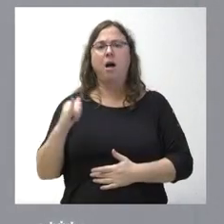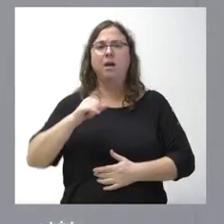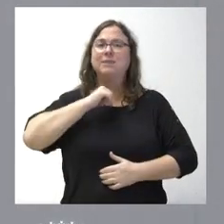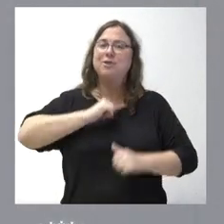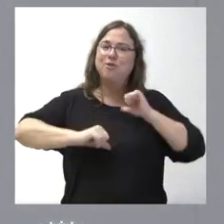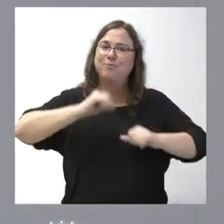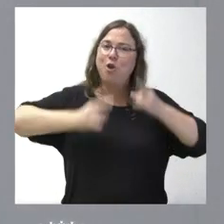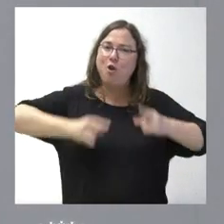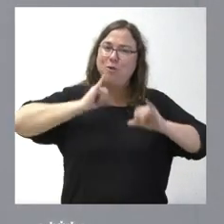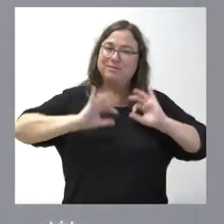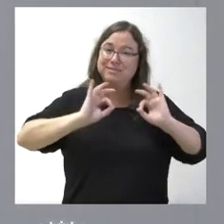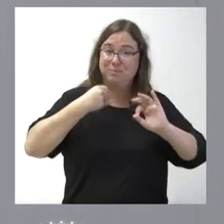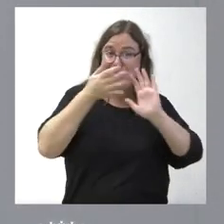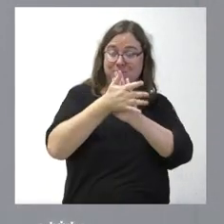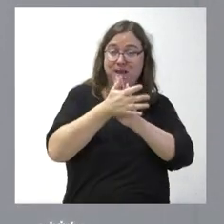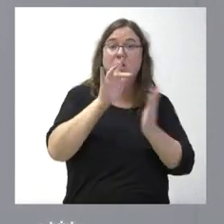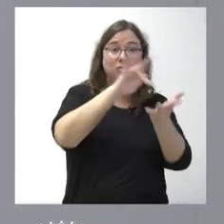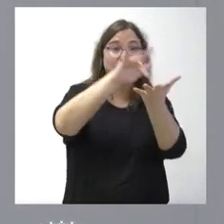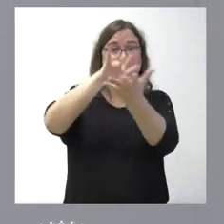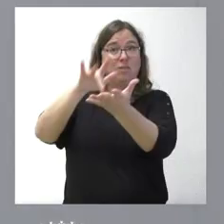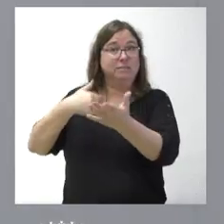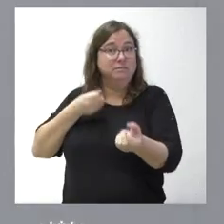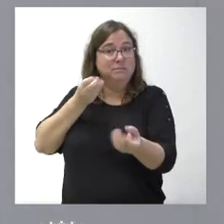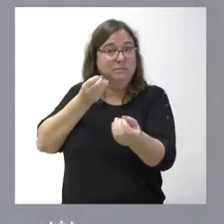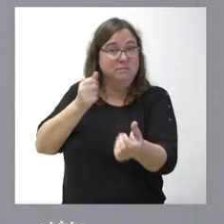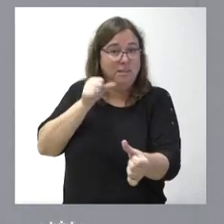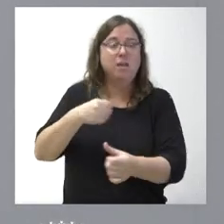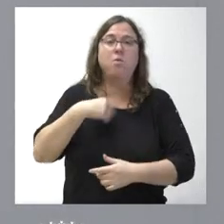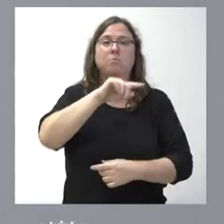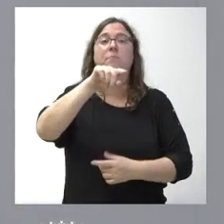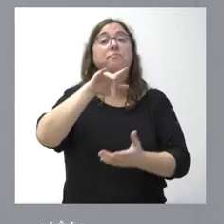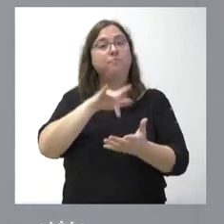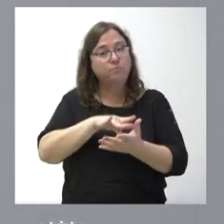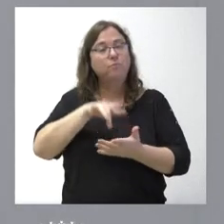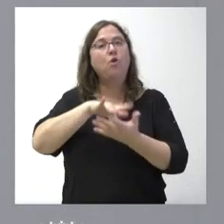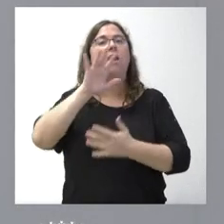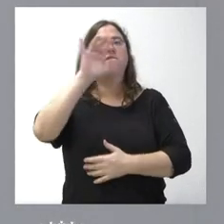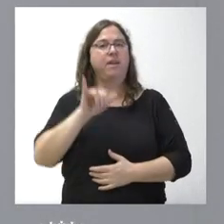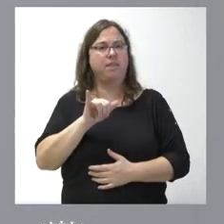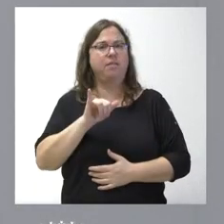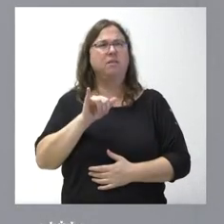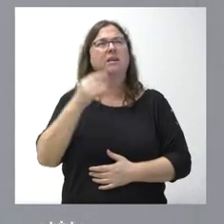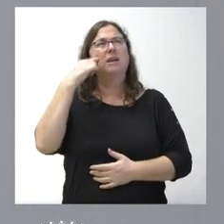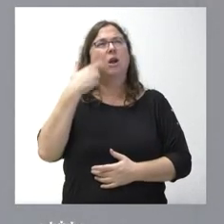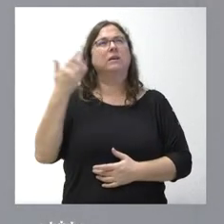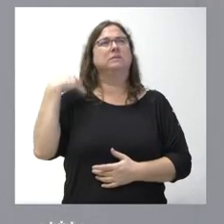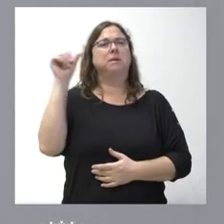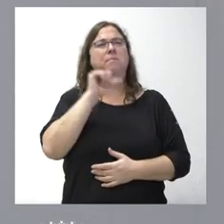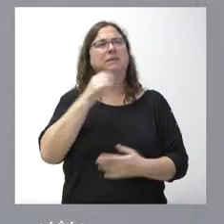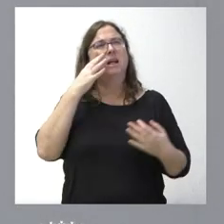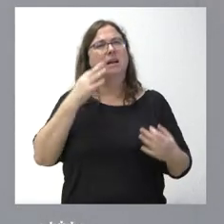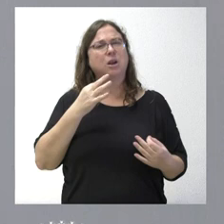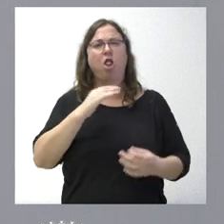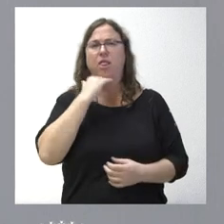características tal y como hemos venido completando la información en los últimos tiempos hoy traemos el del vierzo creo que la semana anterior se hablaba de